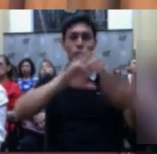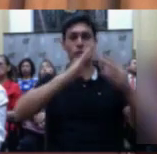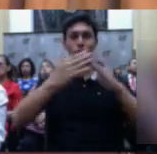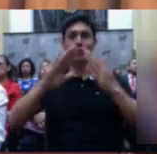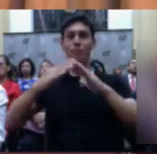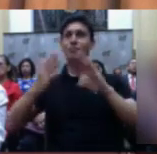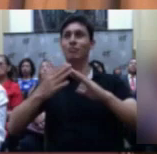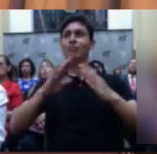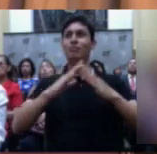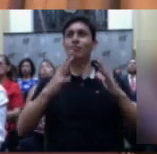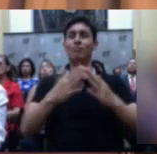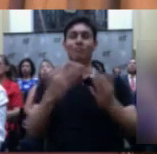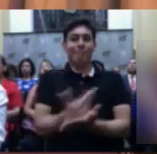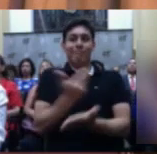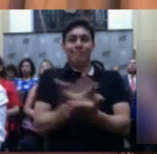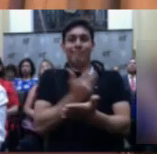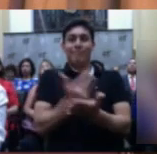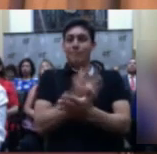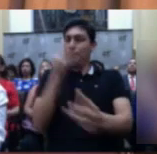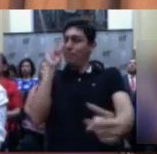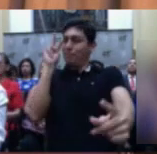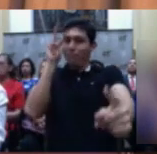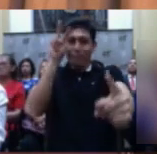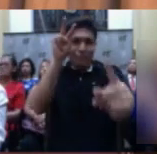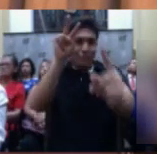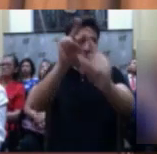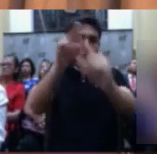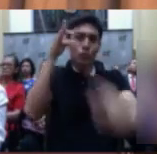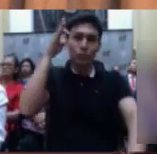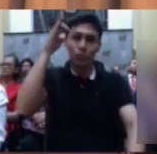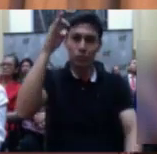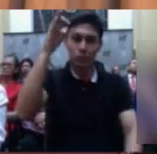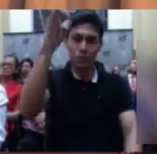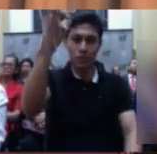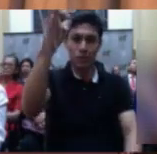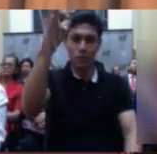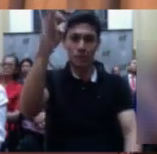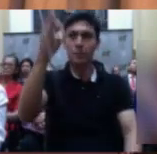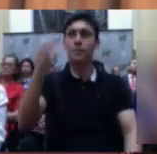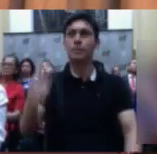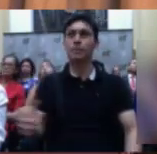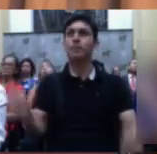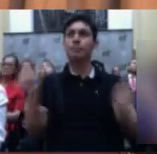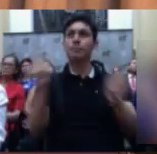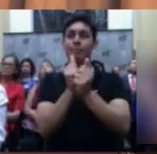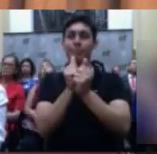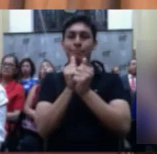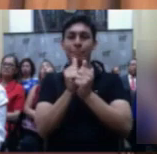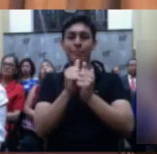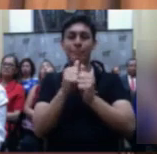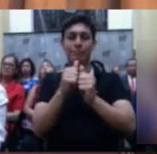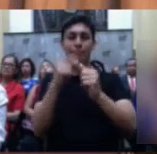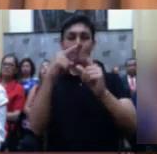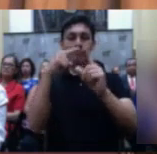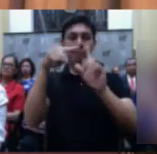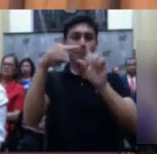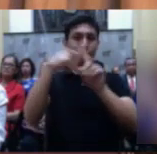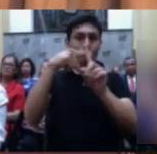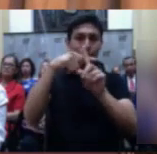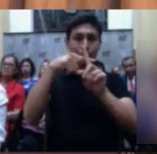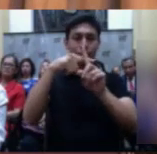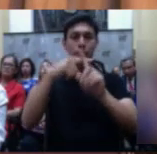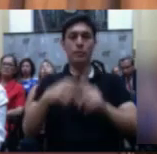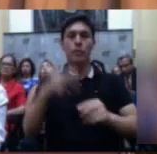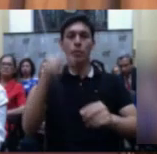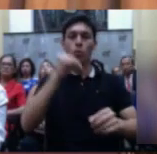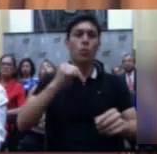moderna, una ciudad que siempre mira al futuro, pero mira al futuro con optimismo, pero sobre todo con un norte